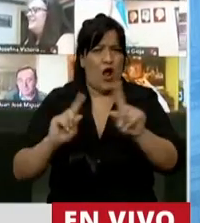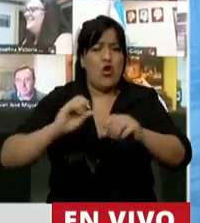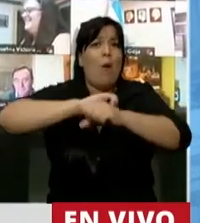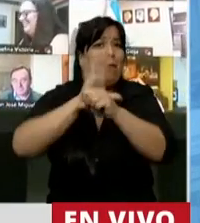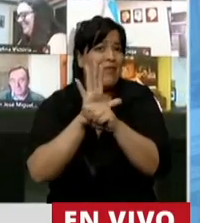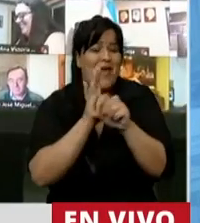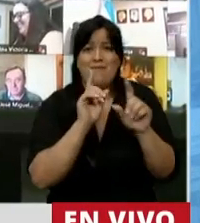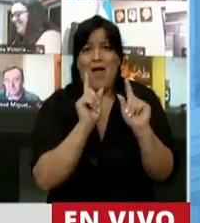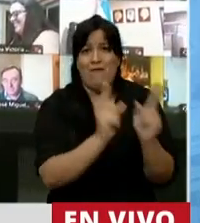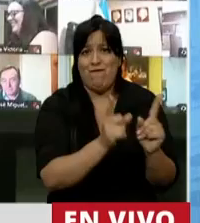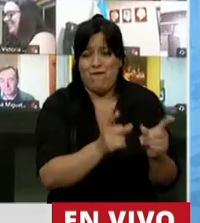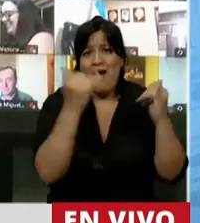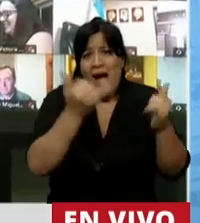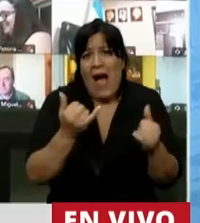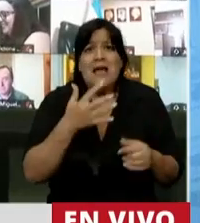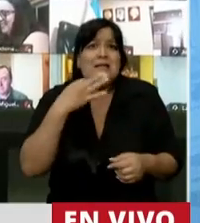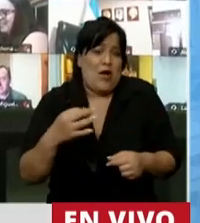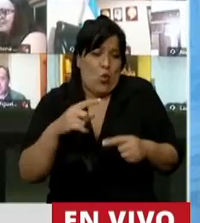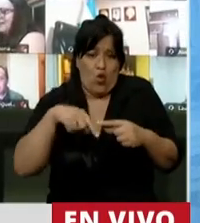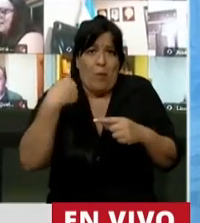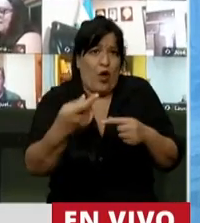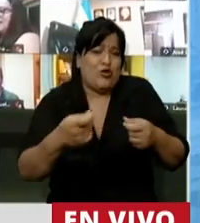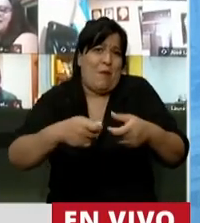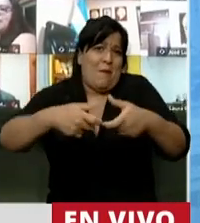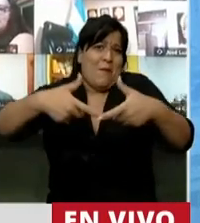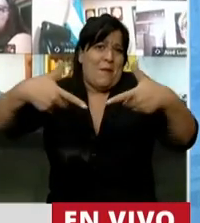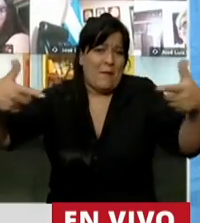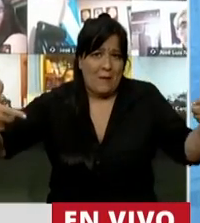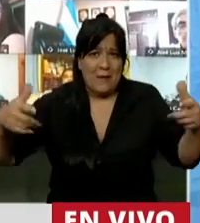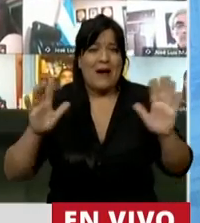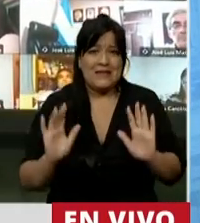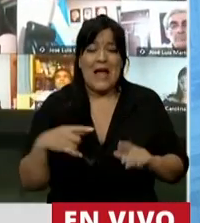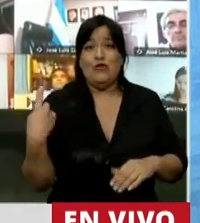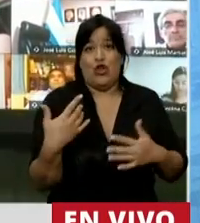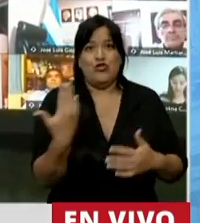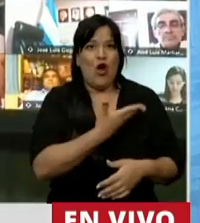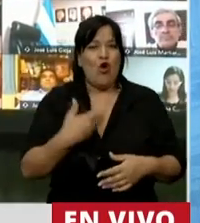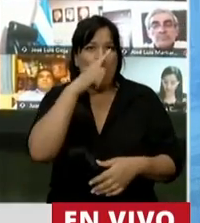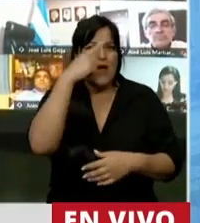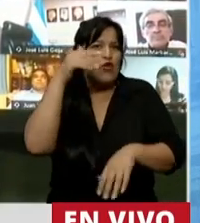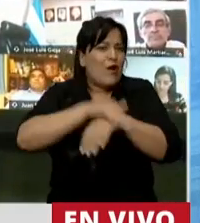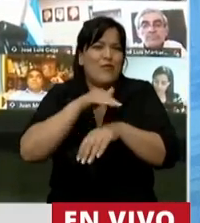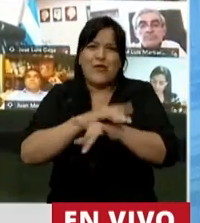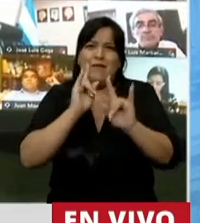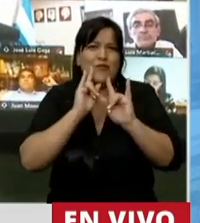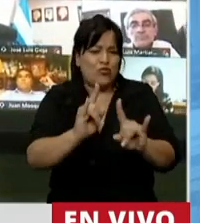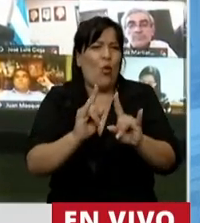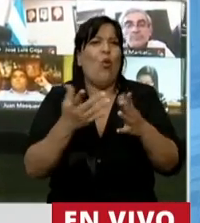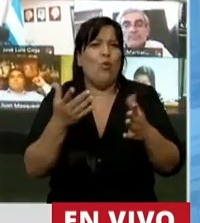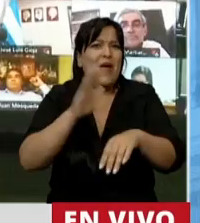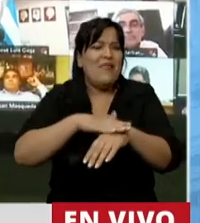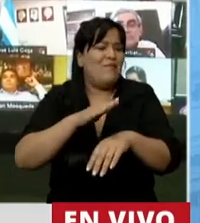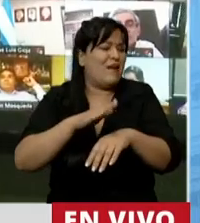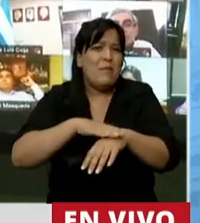no ha pasado, la segunda ola está a la vuelta de la esquina, y la responsabilidad de ser gobierno es la responsabilidad de hacerse cargo de los derechos